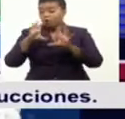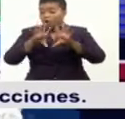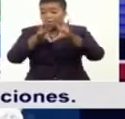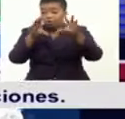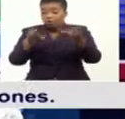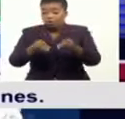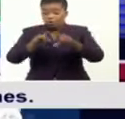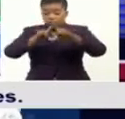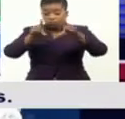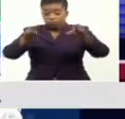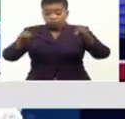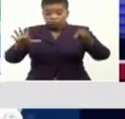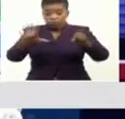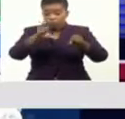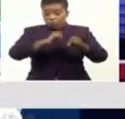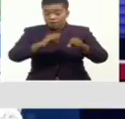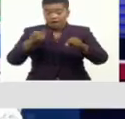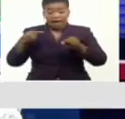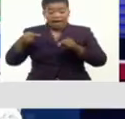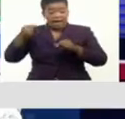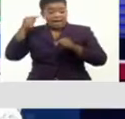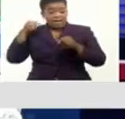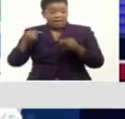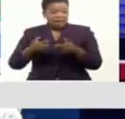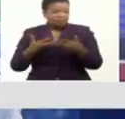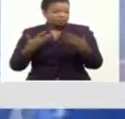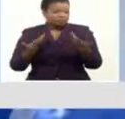termina el día de ayer con